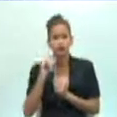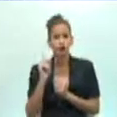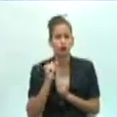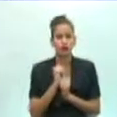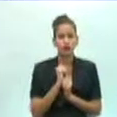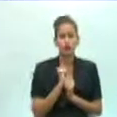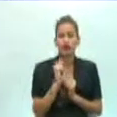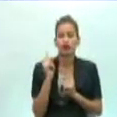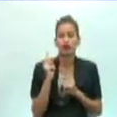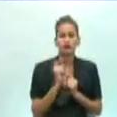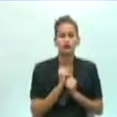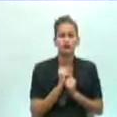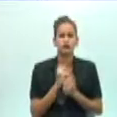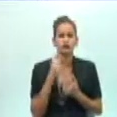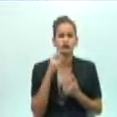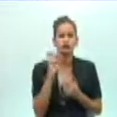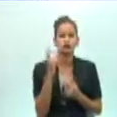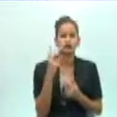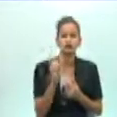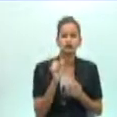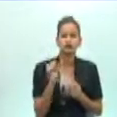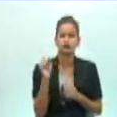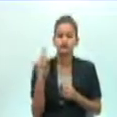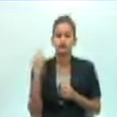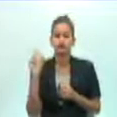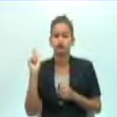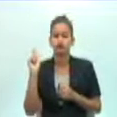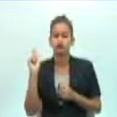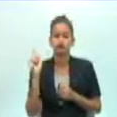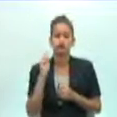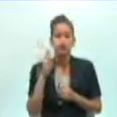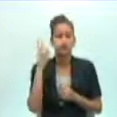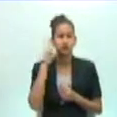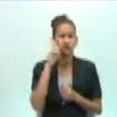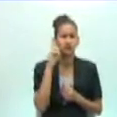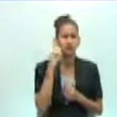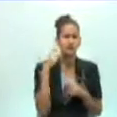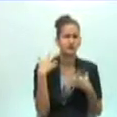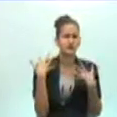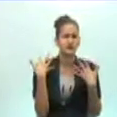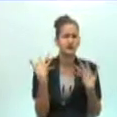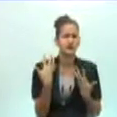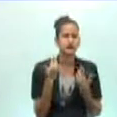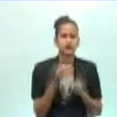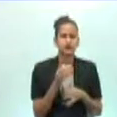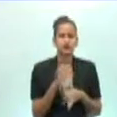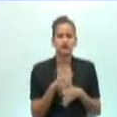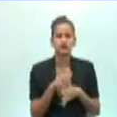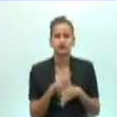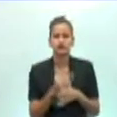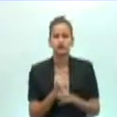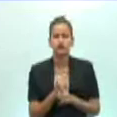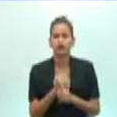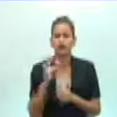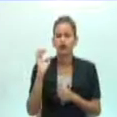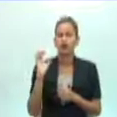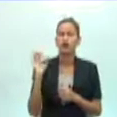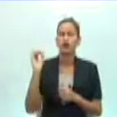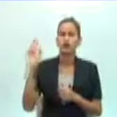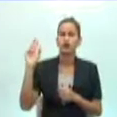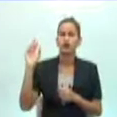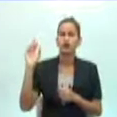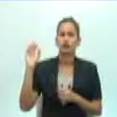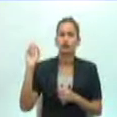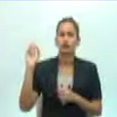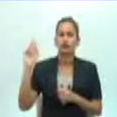conjunción dos sustantivos. Recordemos entonces que las conjunciones se emplean para